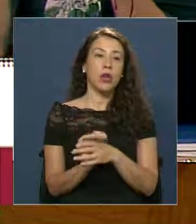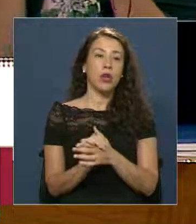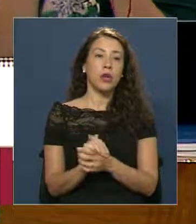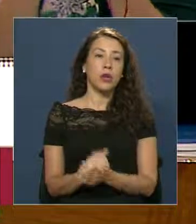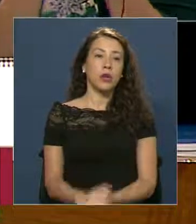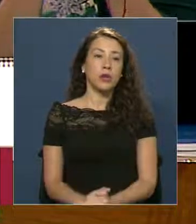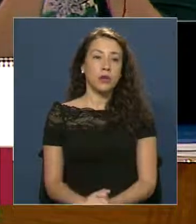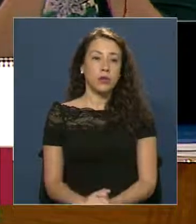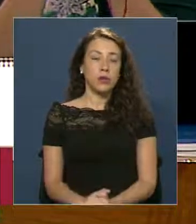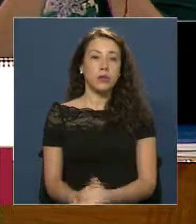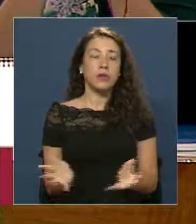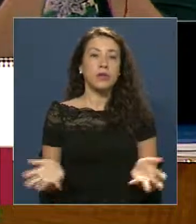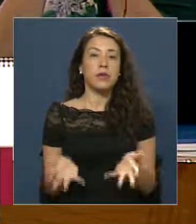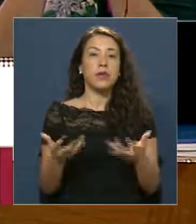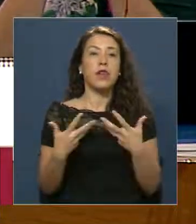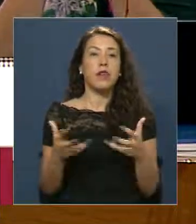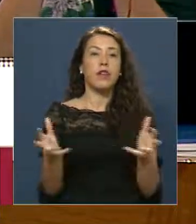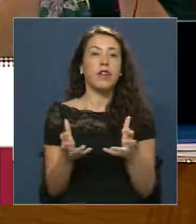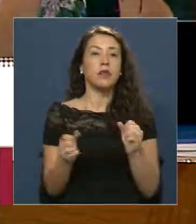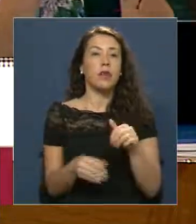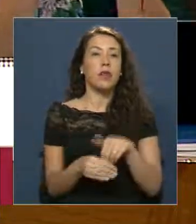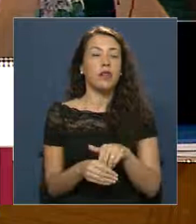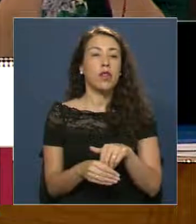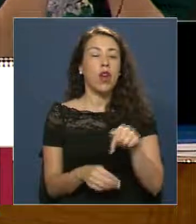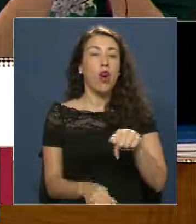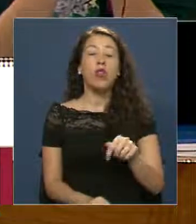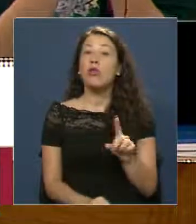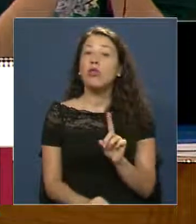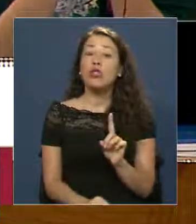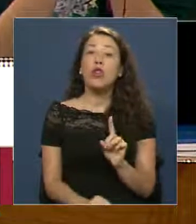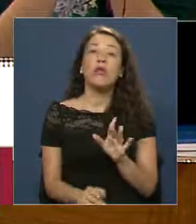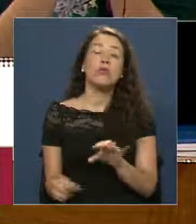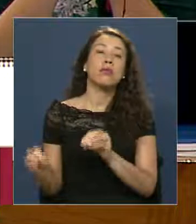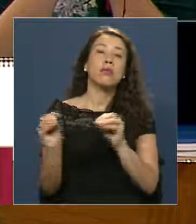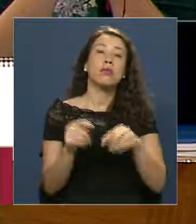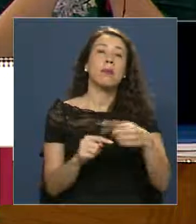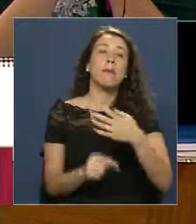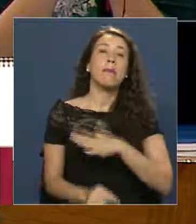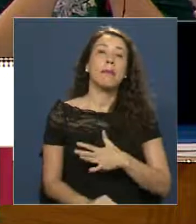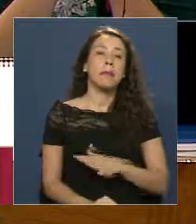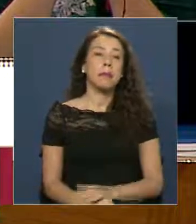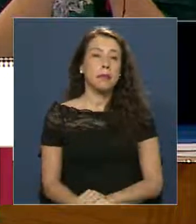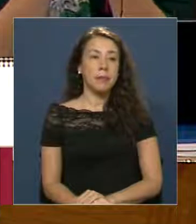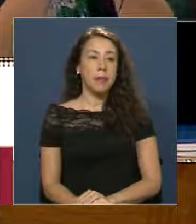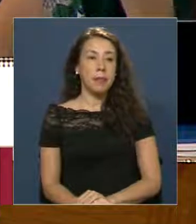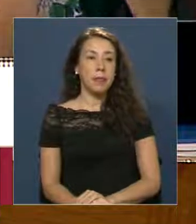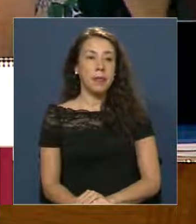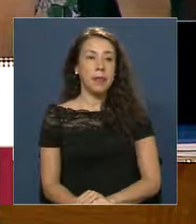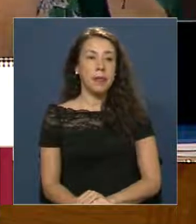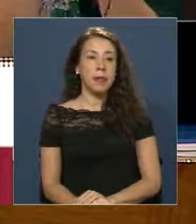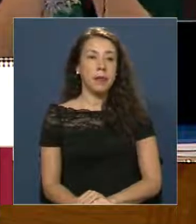de incitación a la violencia y poder votarlo hoy día. De otra manera, entonces lo pasamos para el martes. ¿Habría acuerdo? Siendo 3 minutos. Oh,